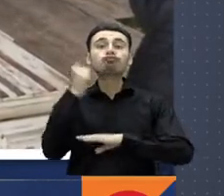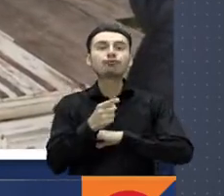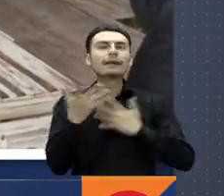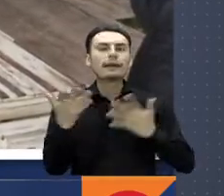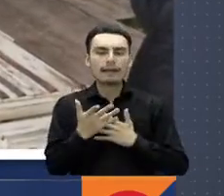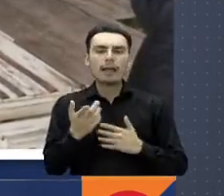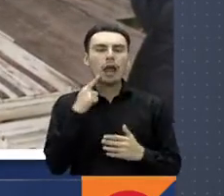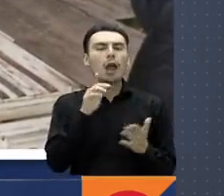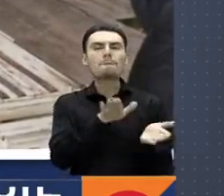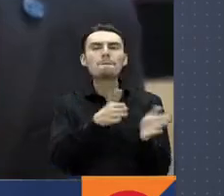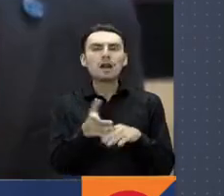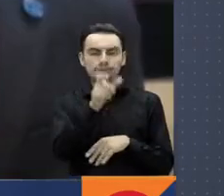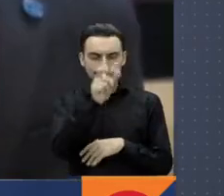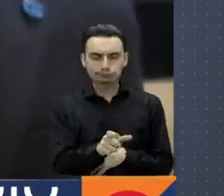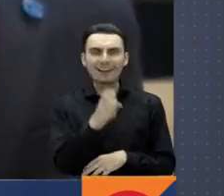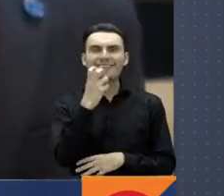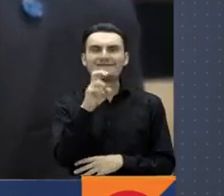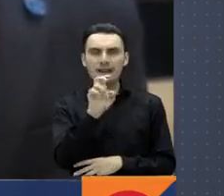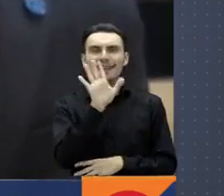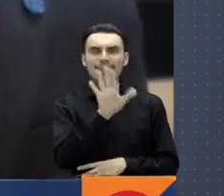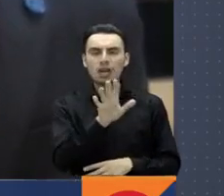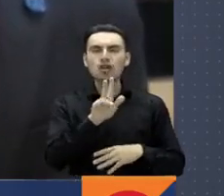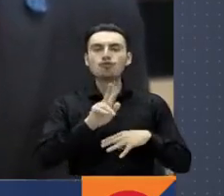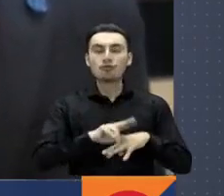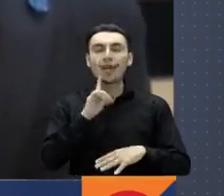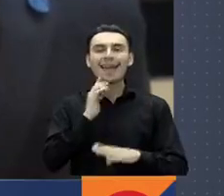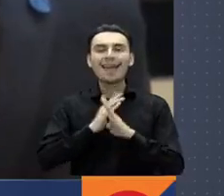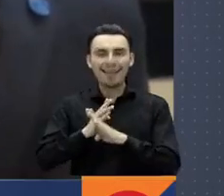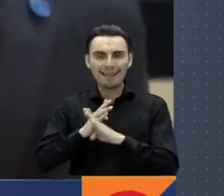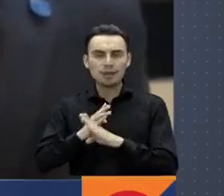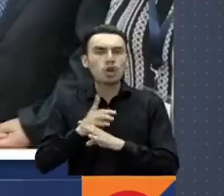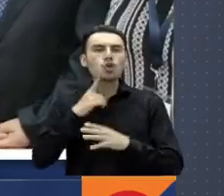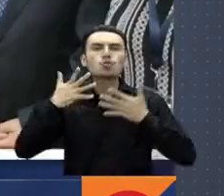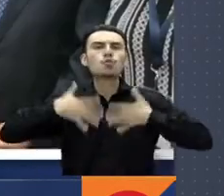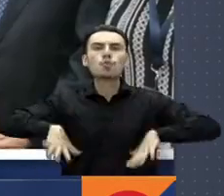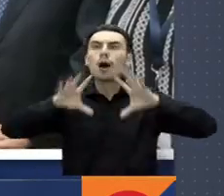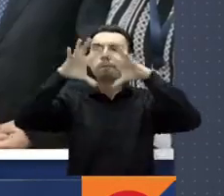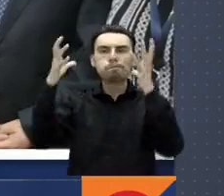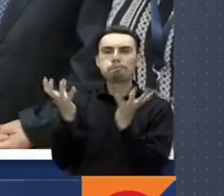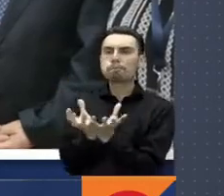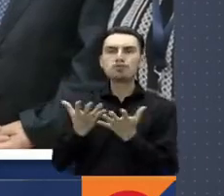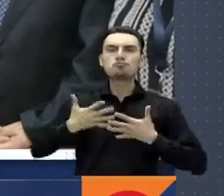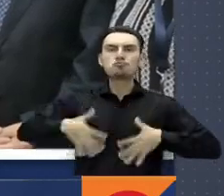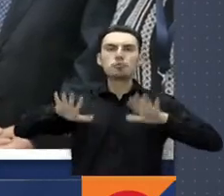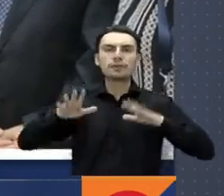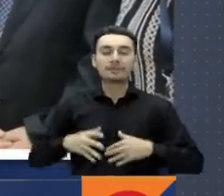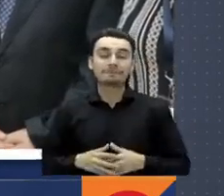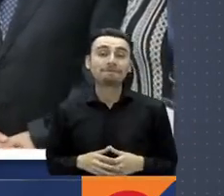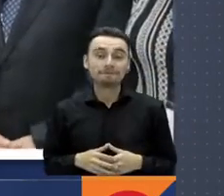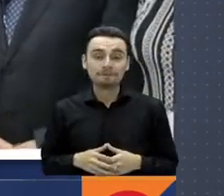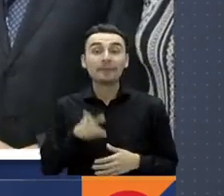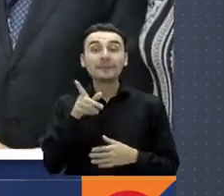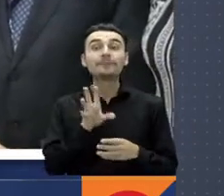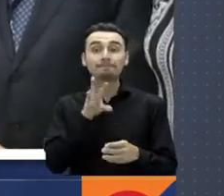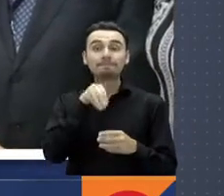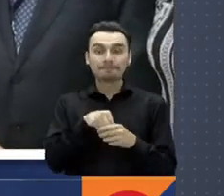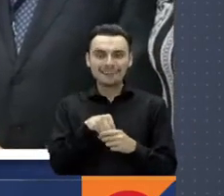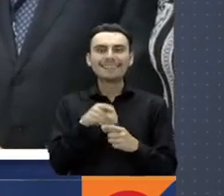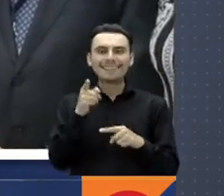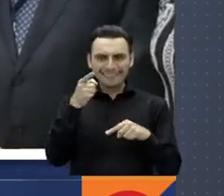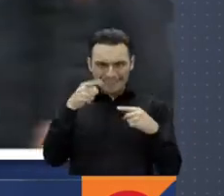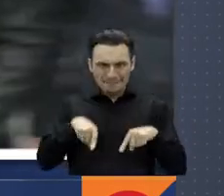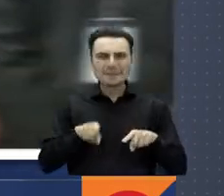con la vida del fiscal antimafia en cualquier parte del mundo aquí también estarían involucradas estas